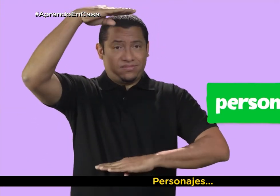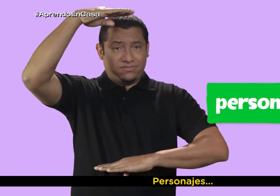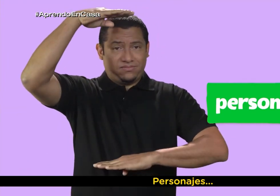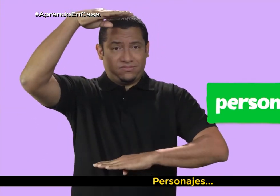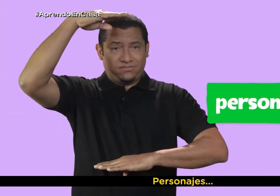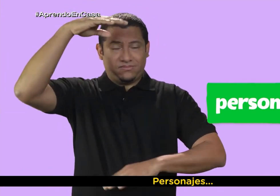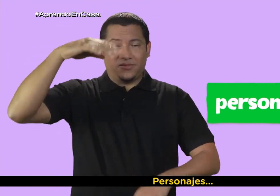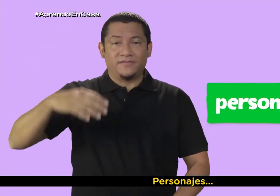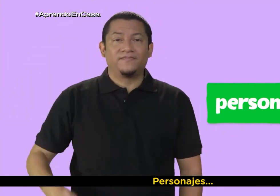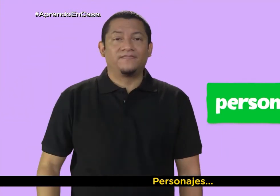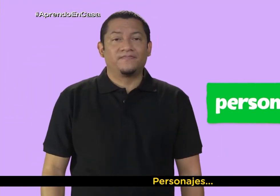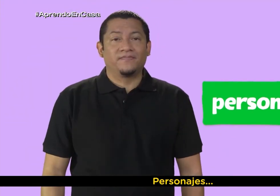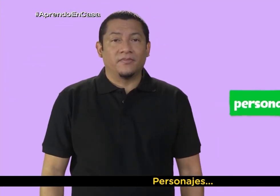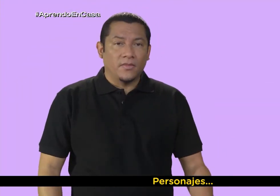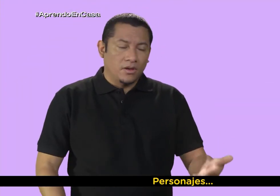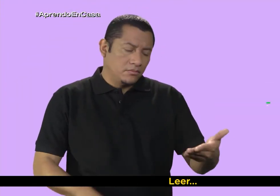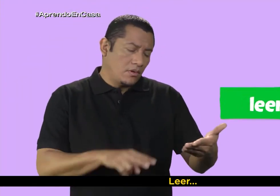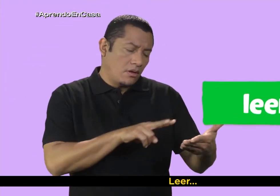Personajes.